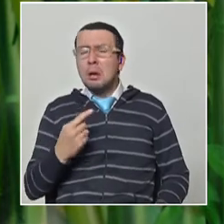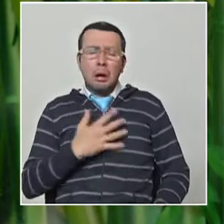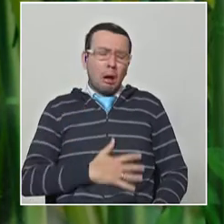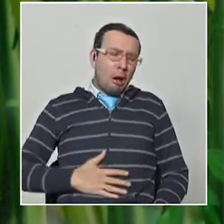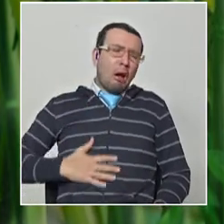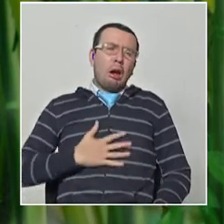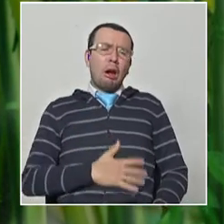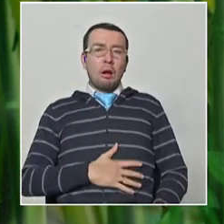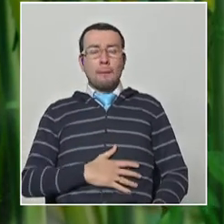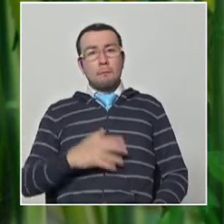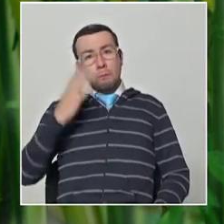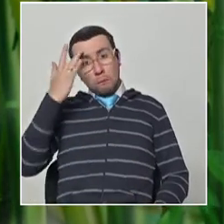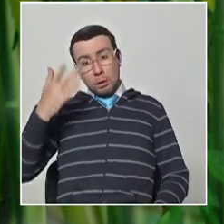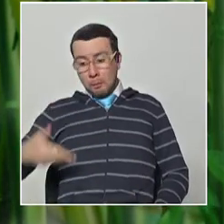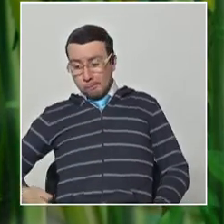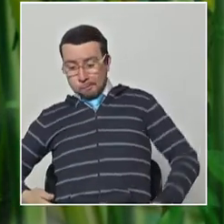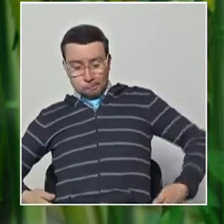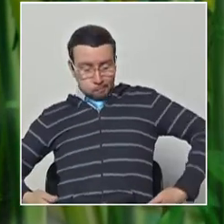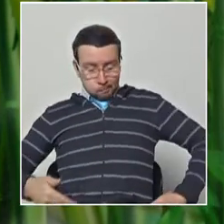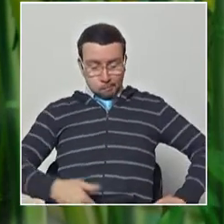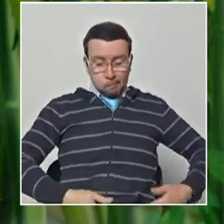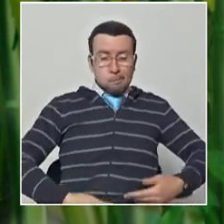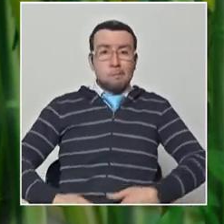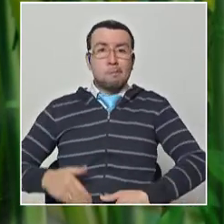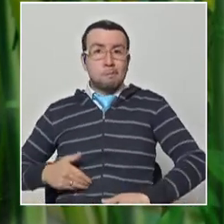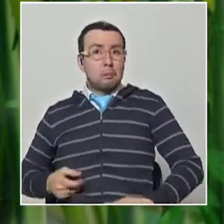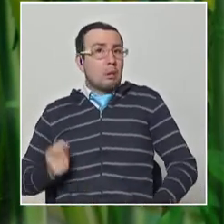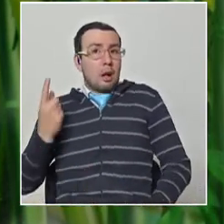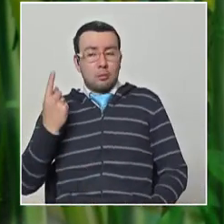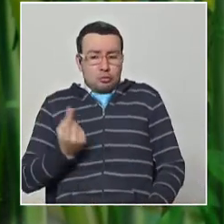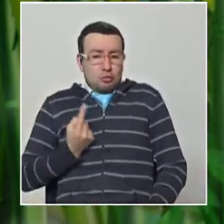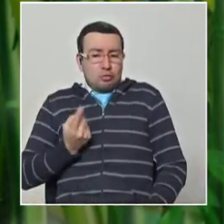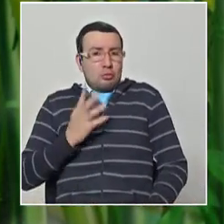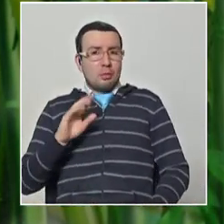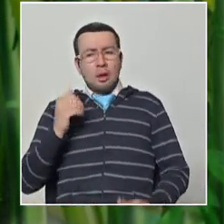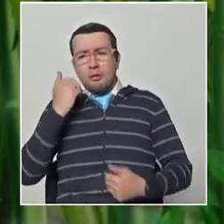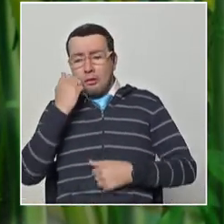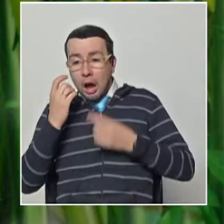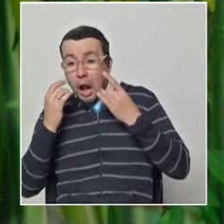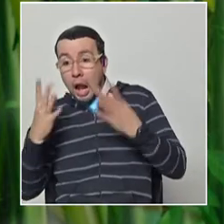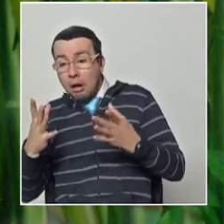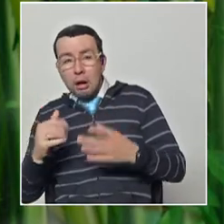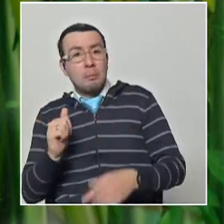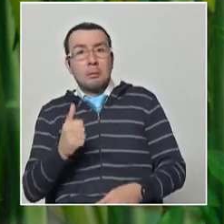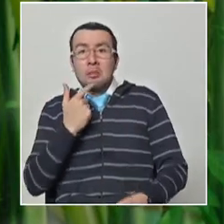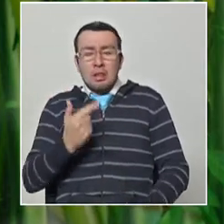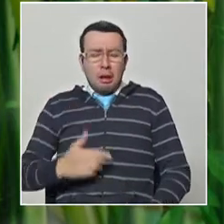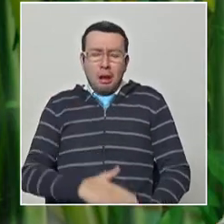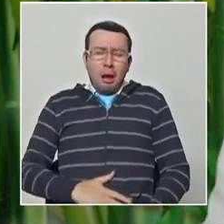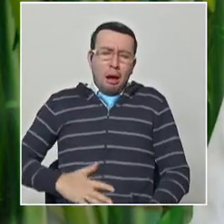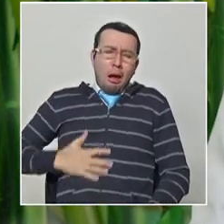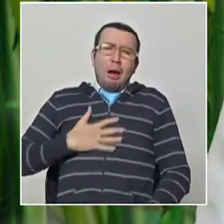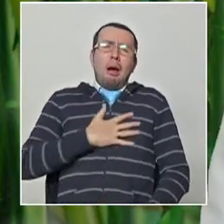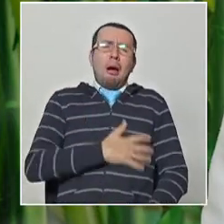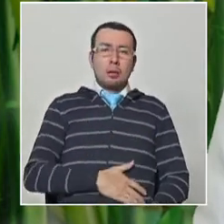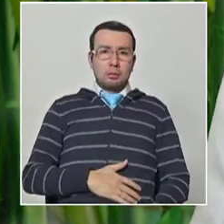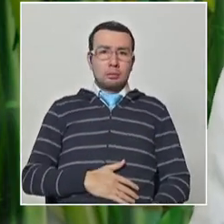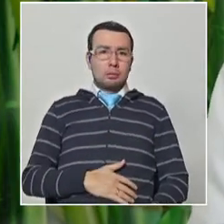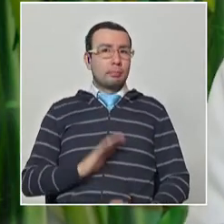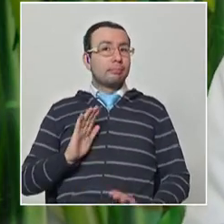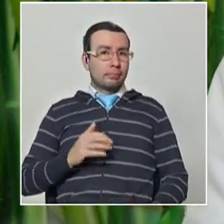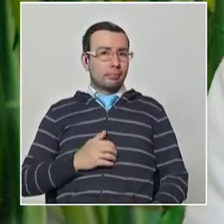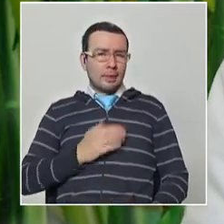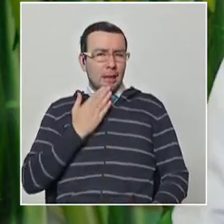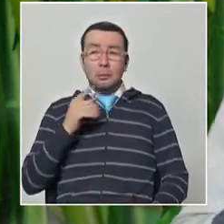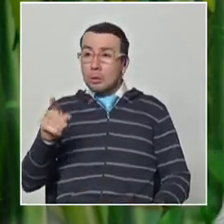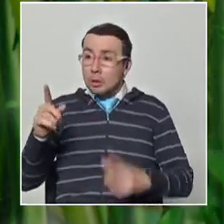pancita y re duele es todo el delta que tiene una una patología grave entonces cristo como ya